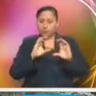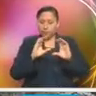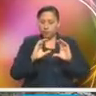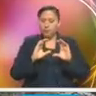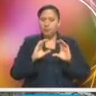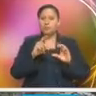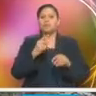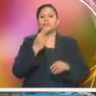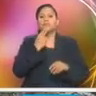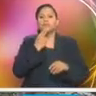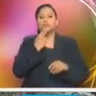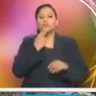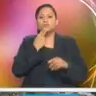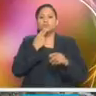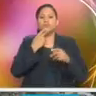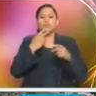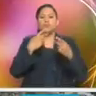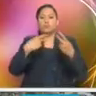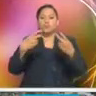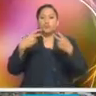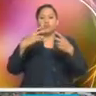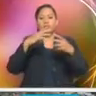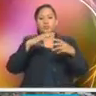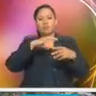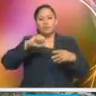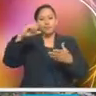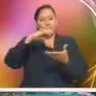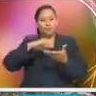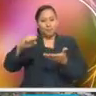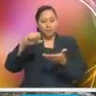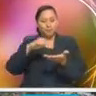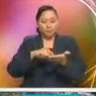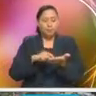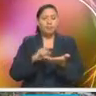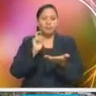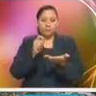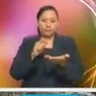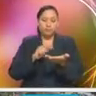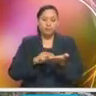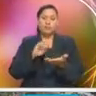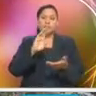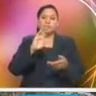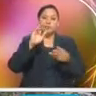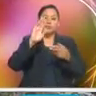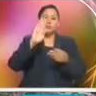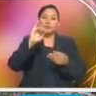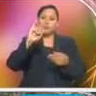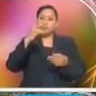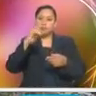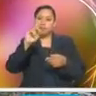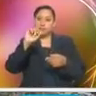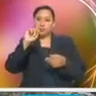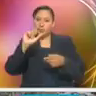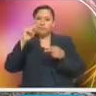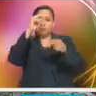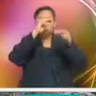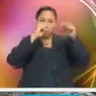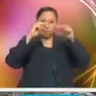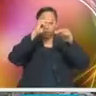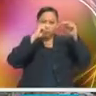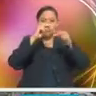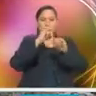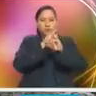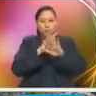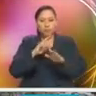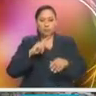su uso masivo, que hemos venido hablando de lo que tiene que ver con el Big Data y otra serie de información relacionada con